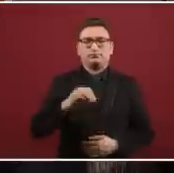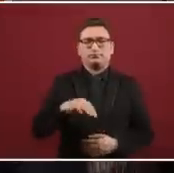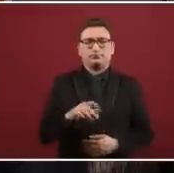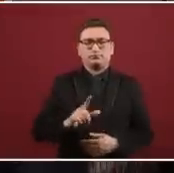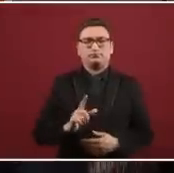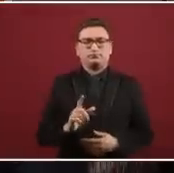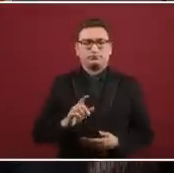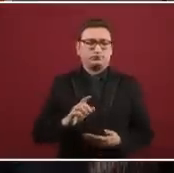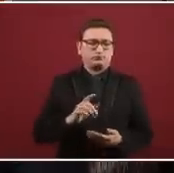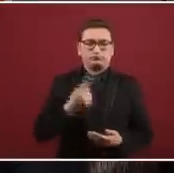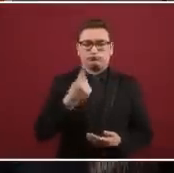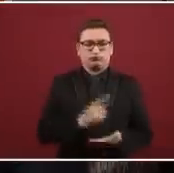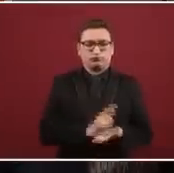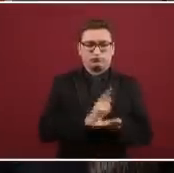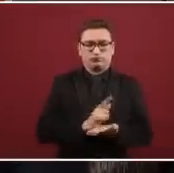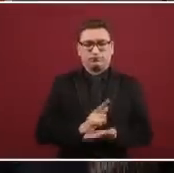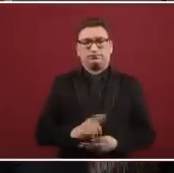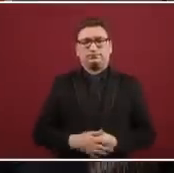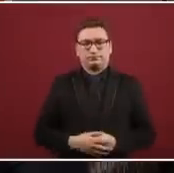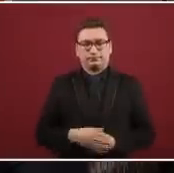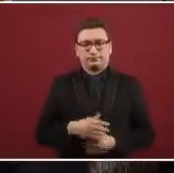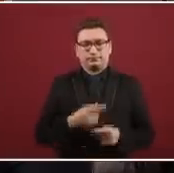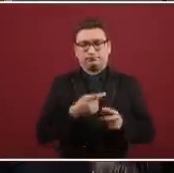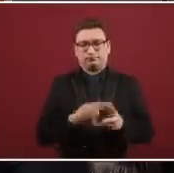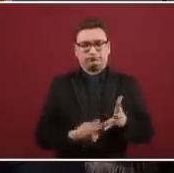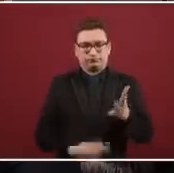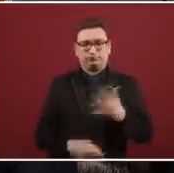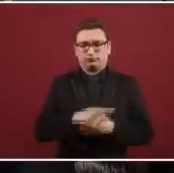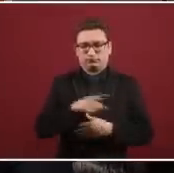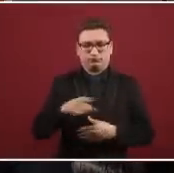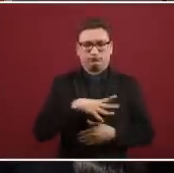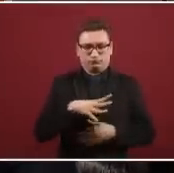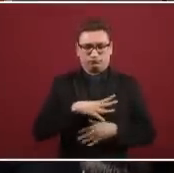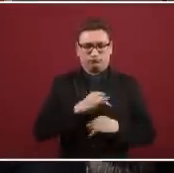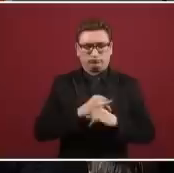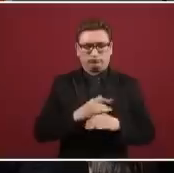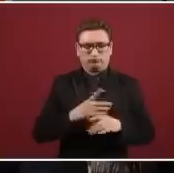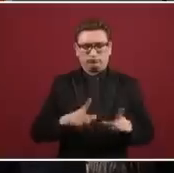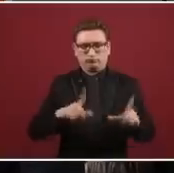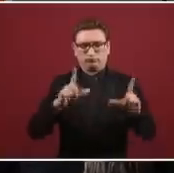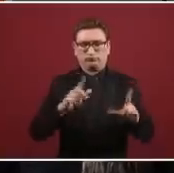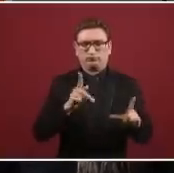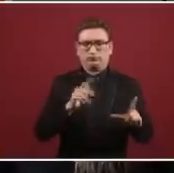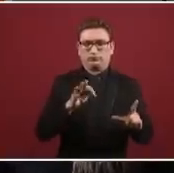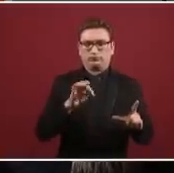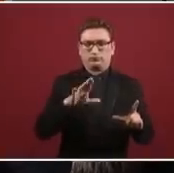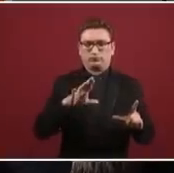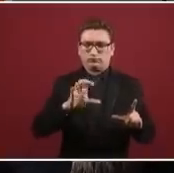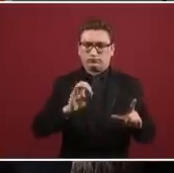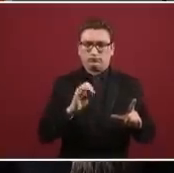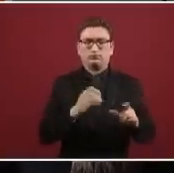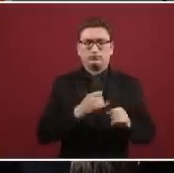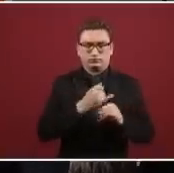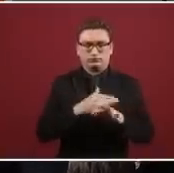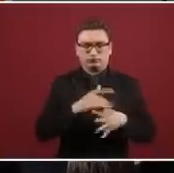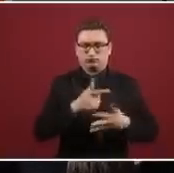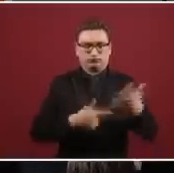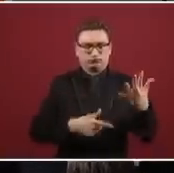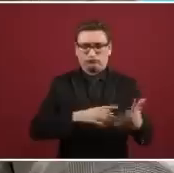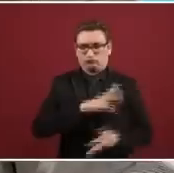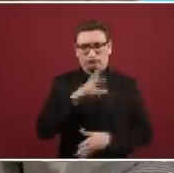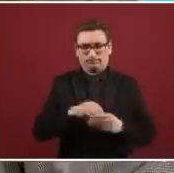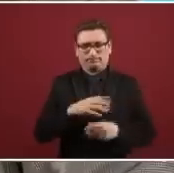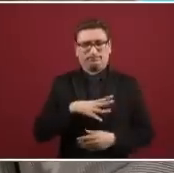litro. Y ahí tienen ustedes en la página de Profeco todos los datos sobre este aspecto.